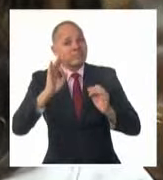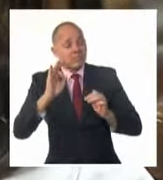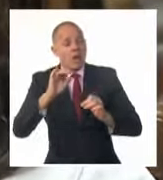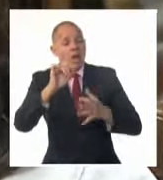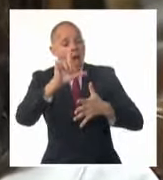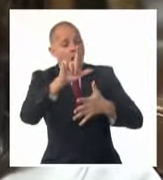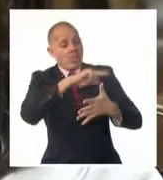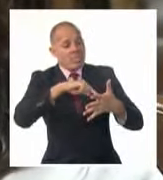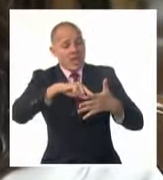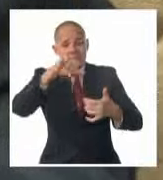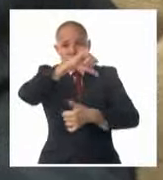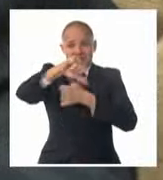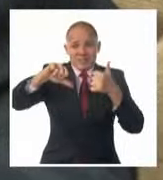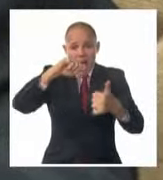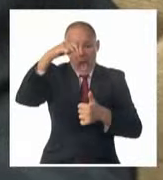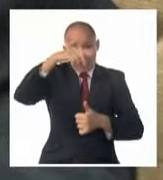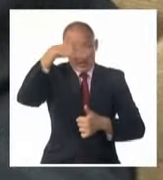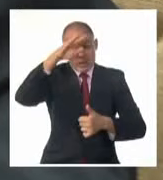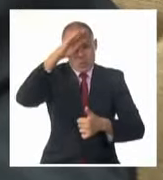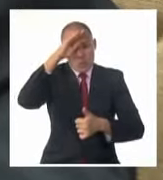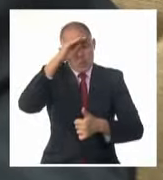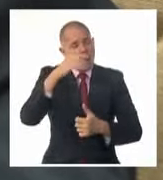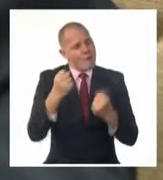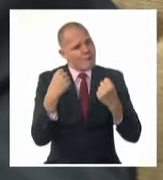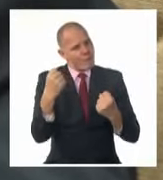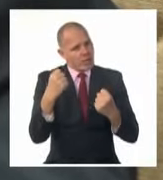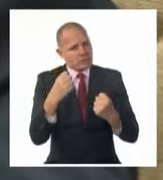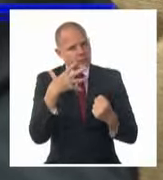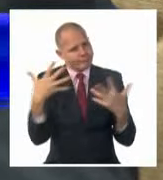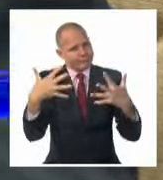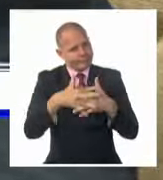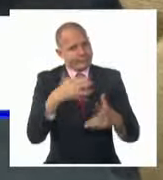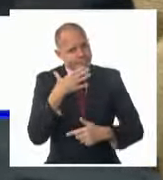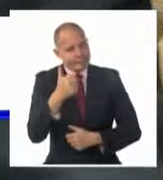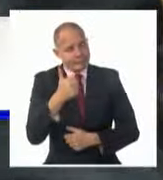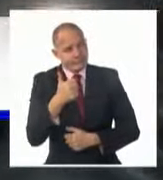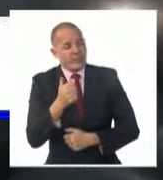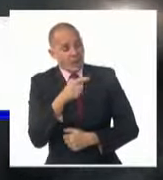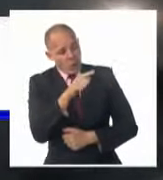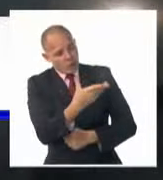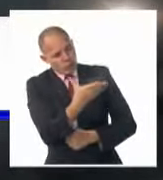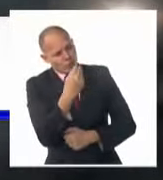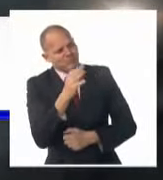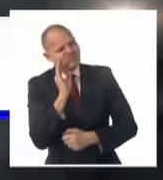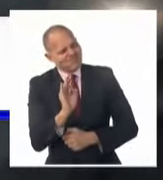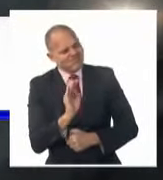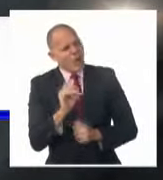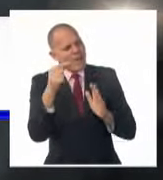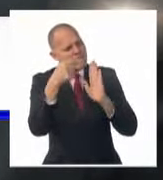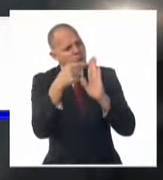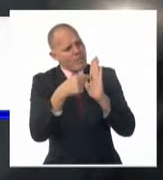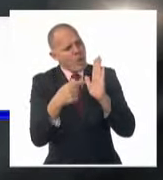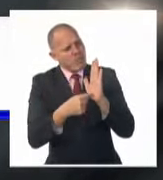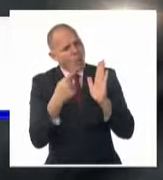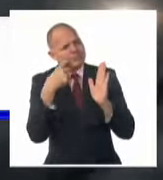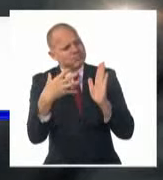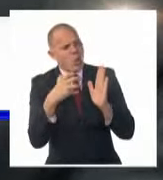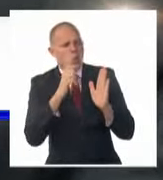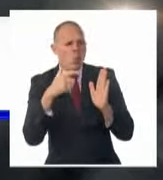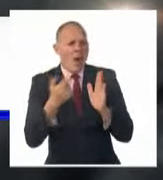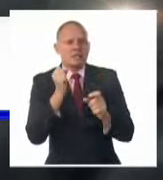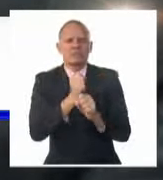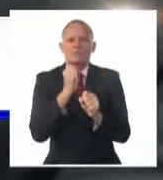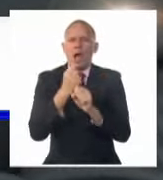de un mundo multipolar. En aquellas esferas que usted también mencionó como prioridades, la